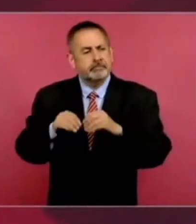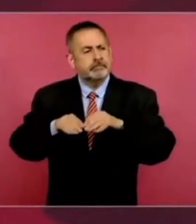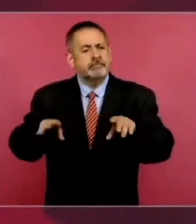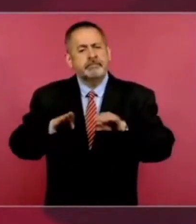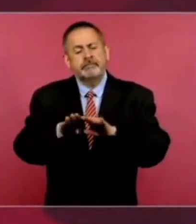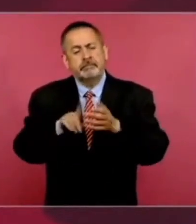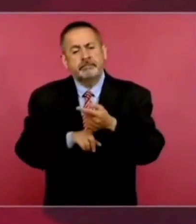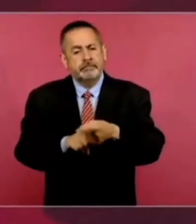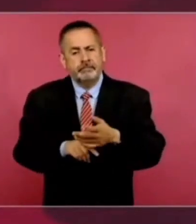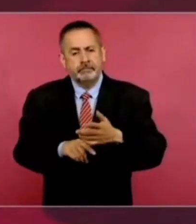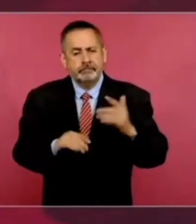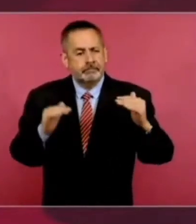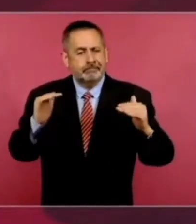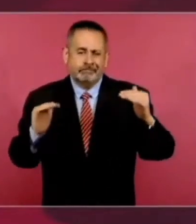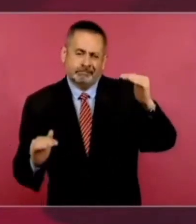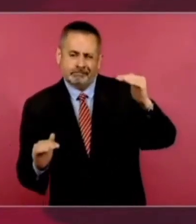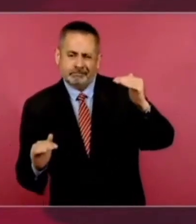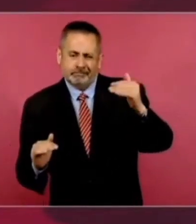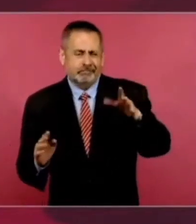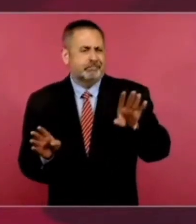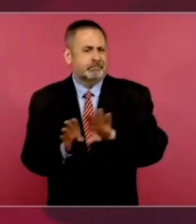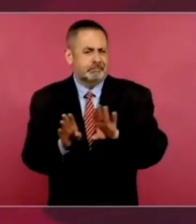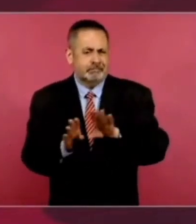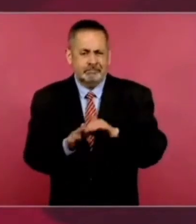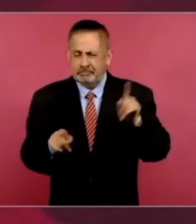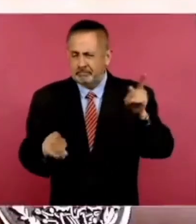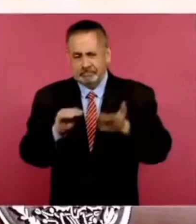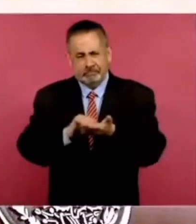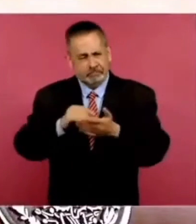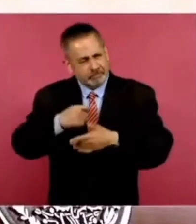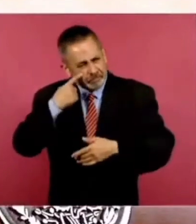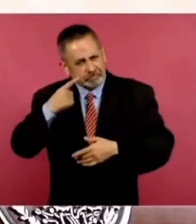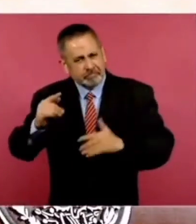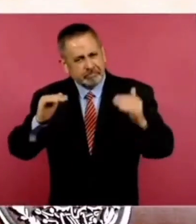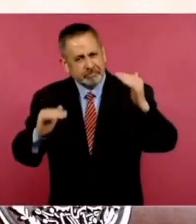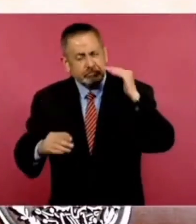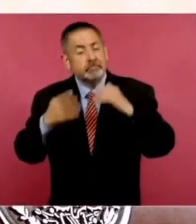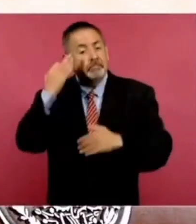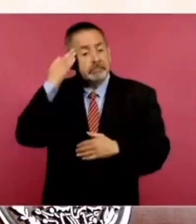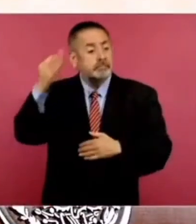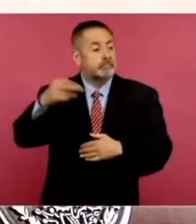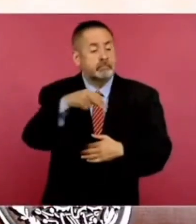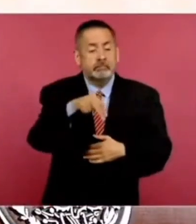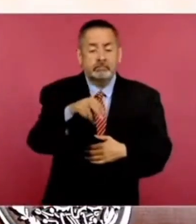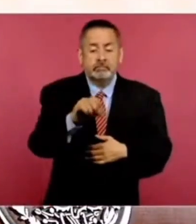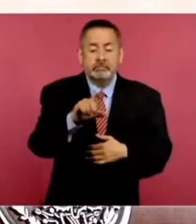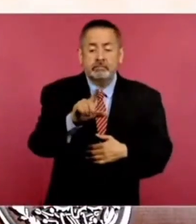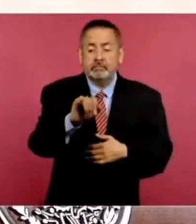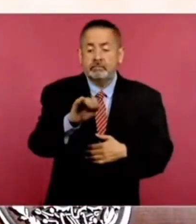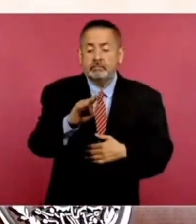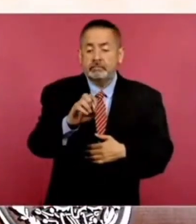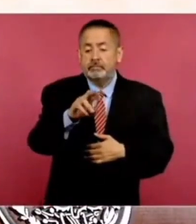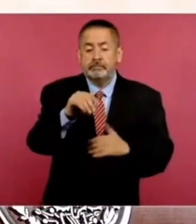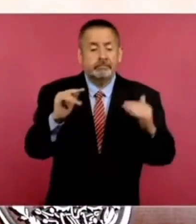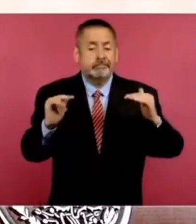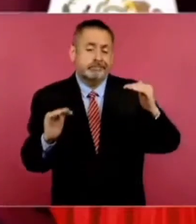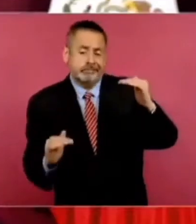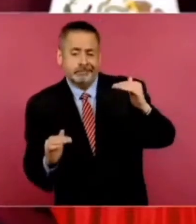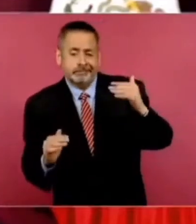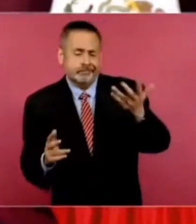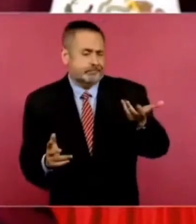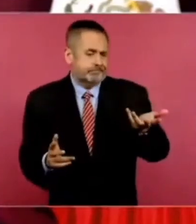este desequilibrio, ¿no? Que prevalecía en el periodo neoliberal, porque además, como no había